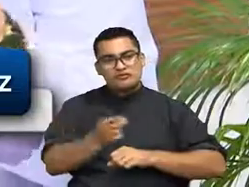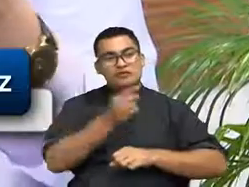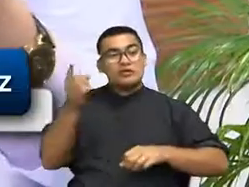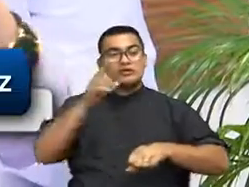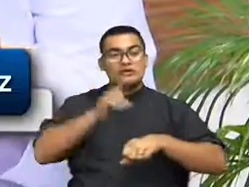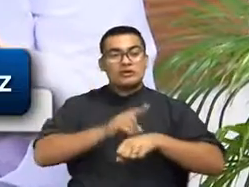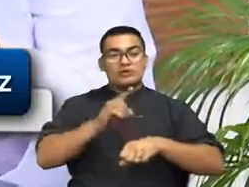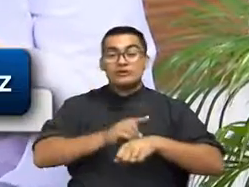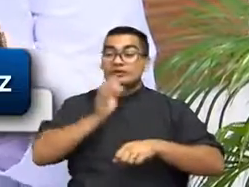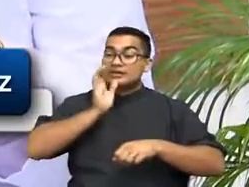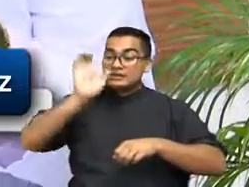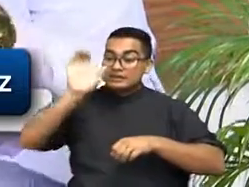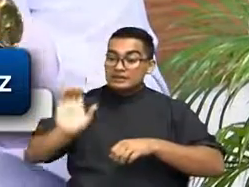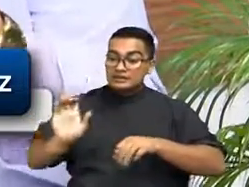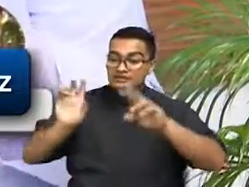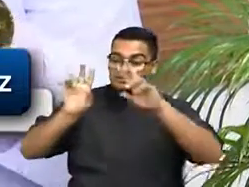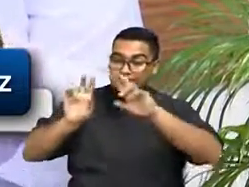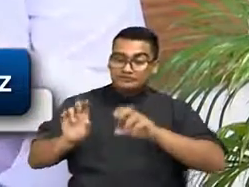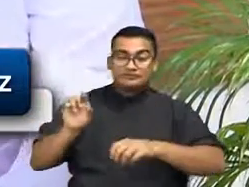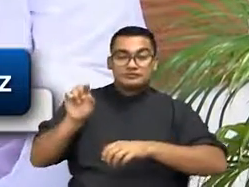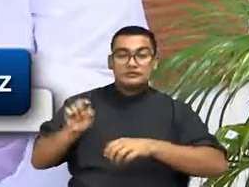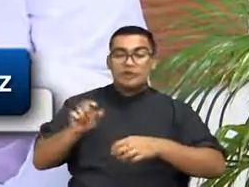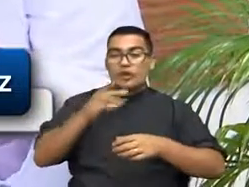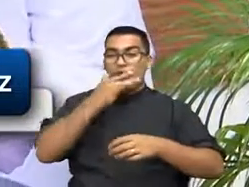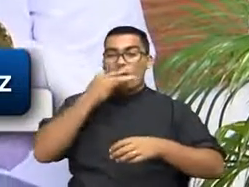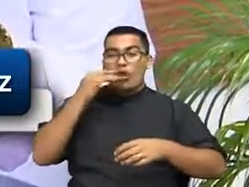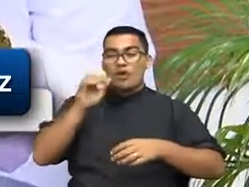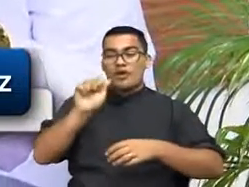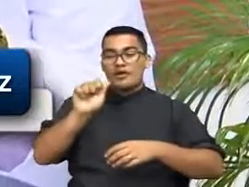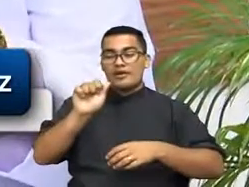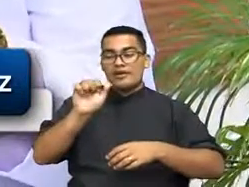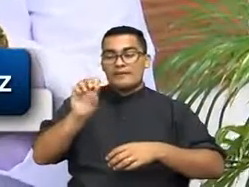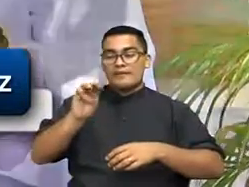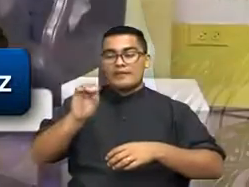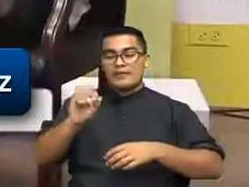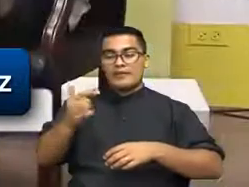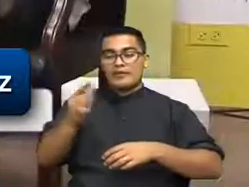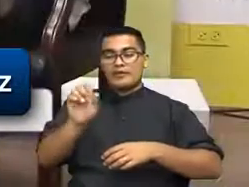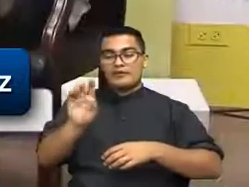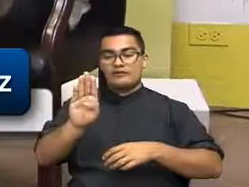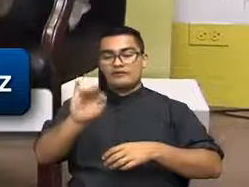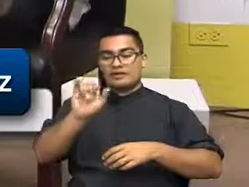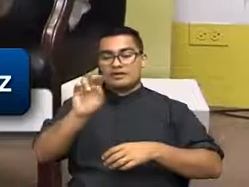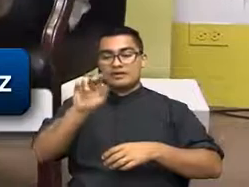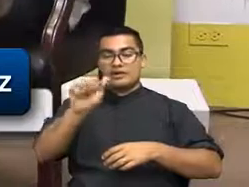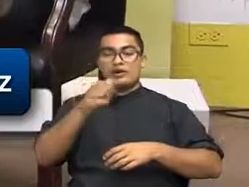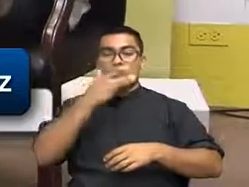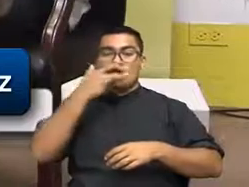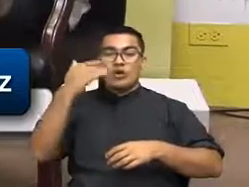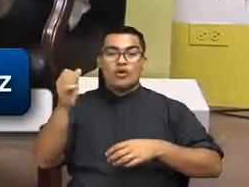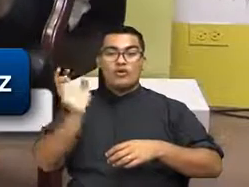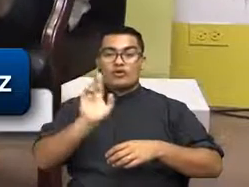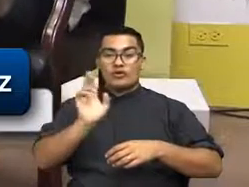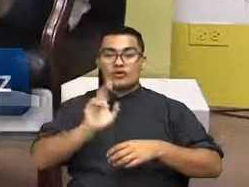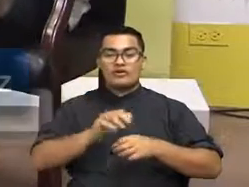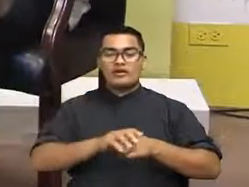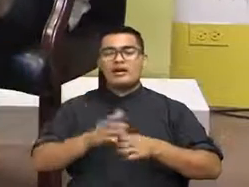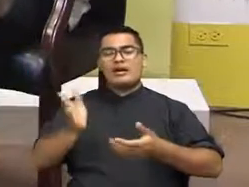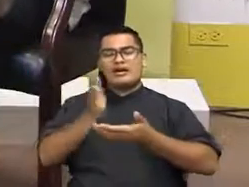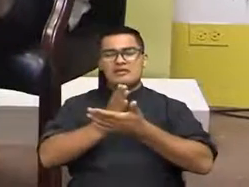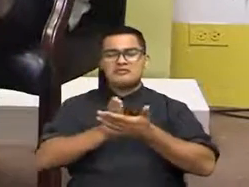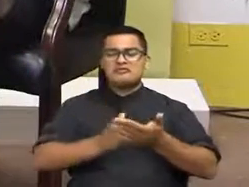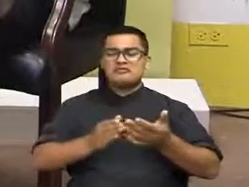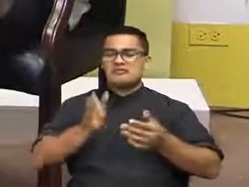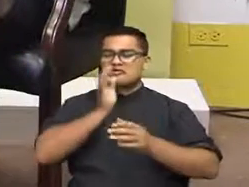estás contando, que la hemoglobina da la coloración roja. Por ejemplo, hay muchos padres de familia que dicen que el ojo amarillento